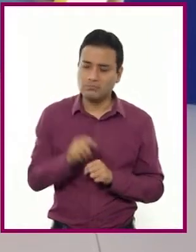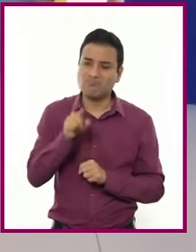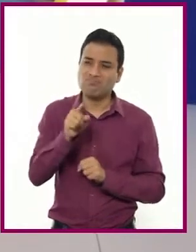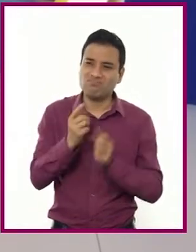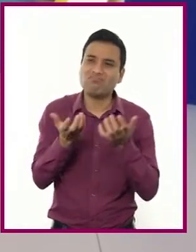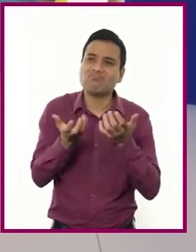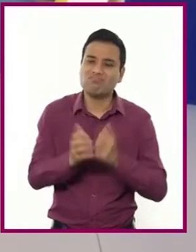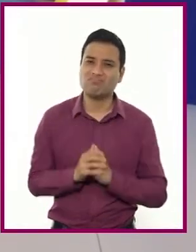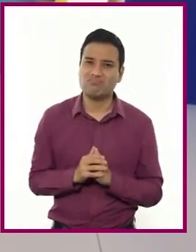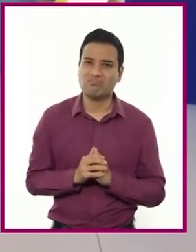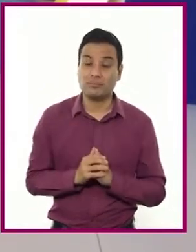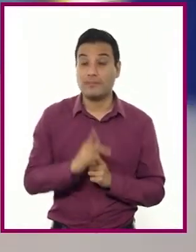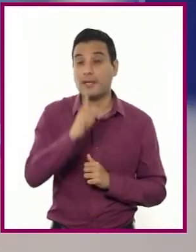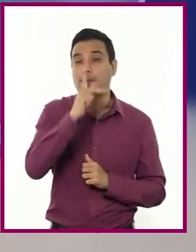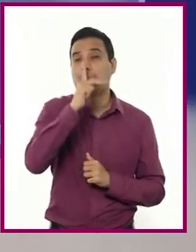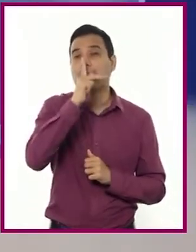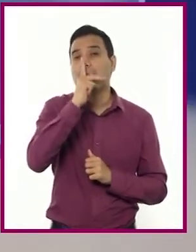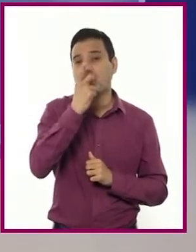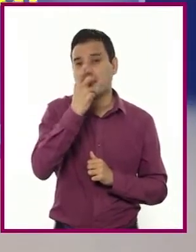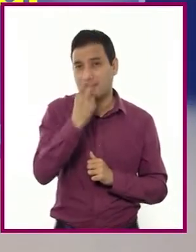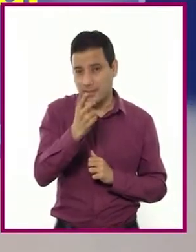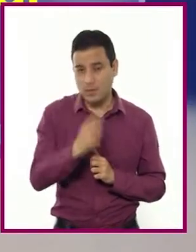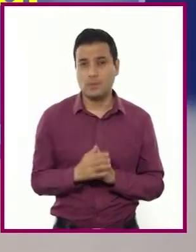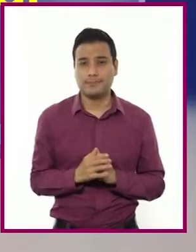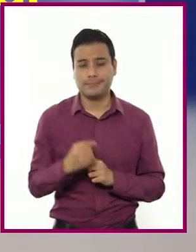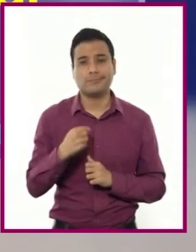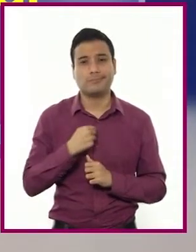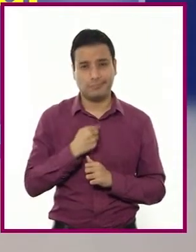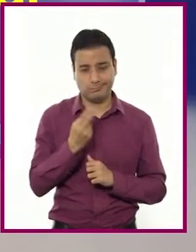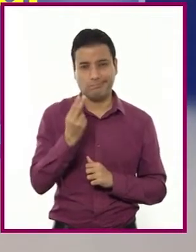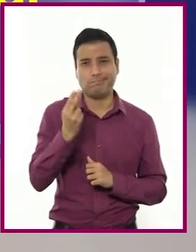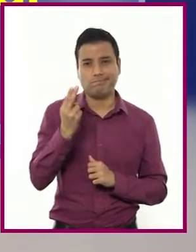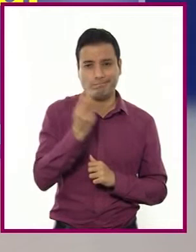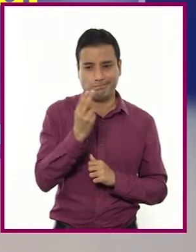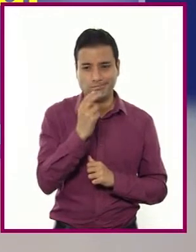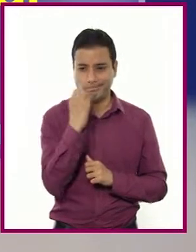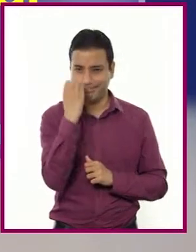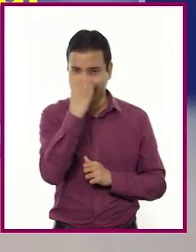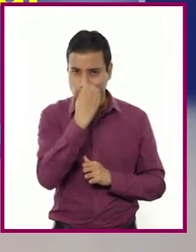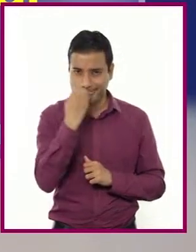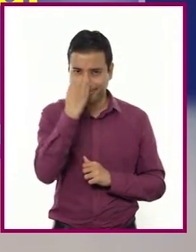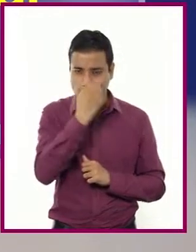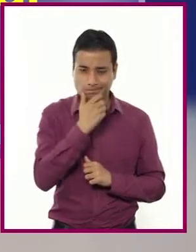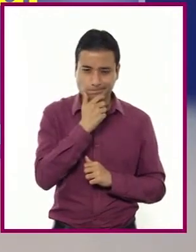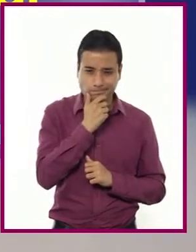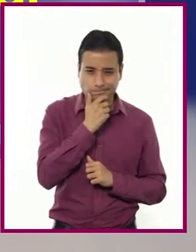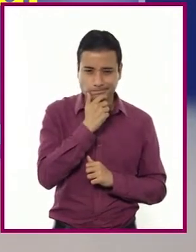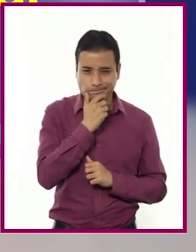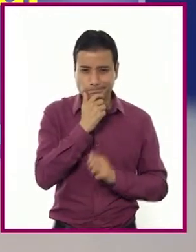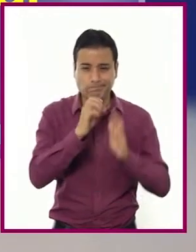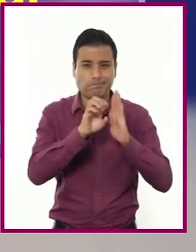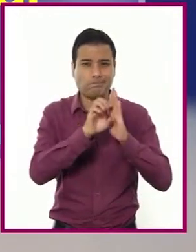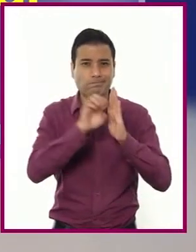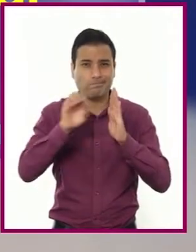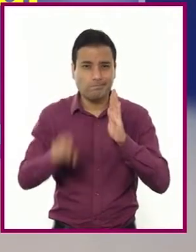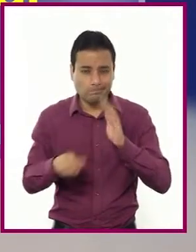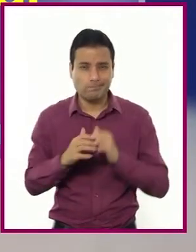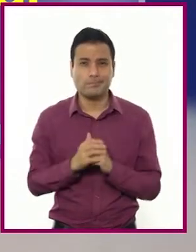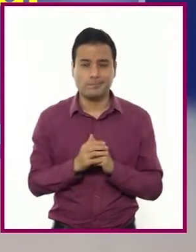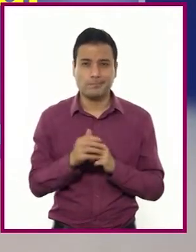estaba haciendo. Él le respondió que tenía que determinar cuántos galones de una disolución de alcohol